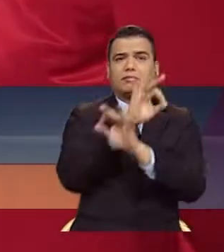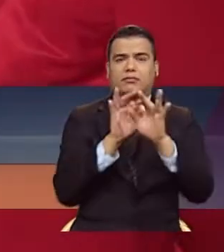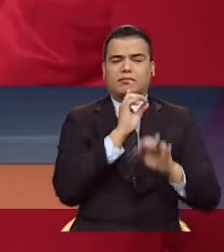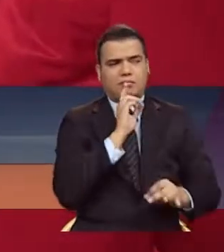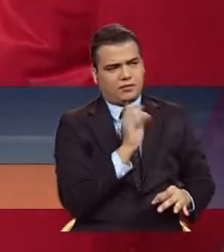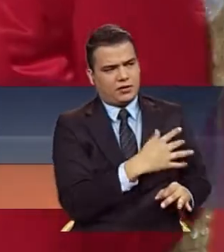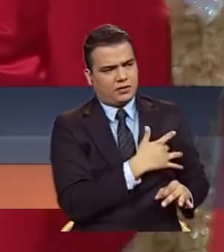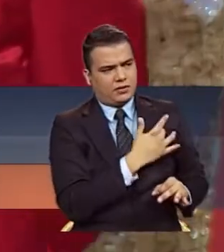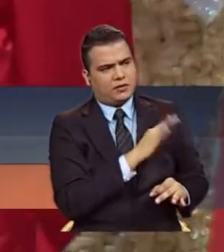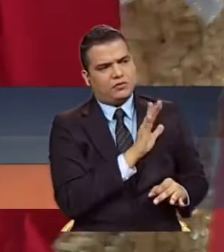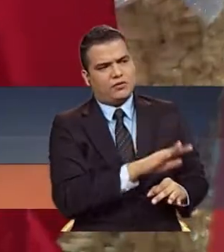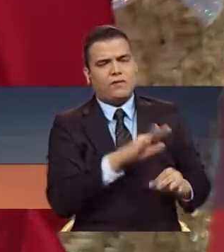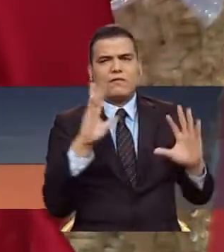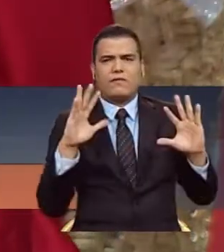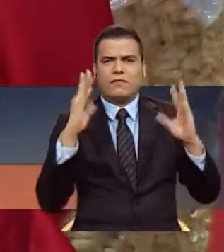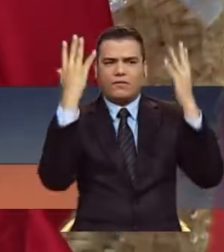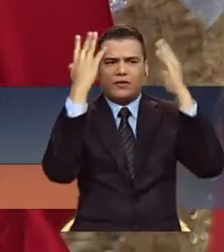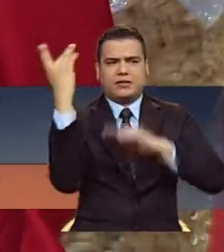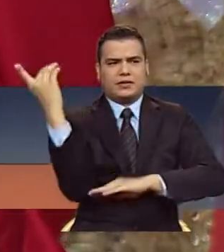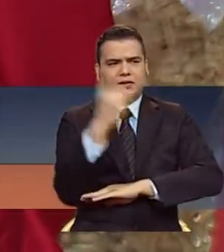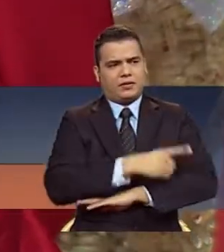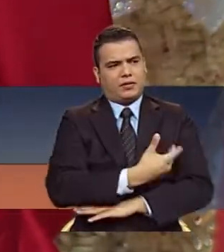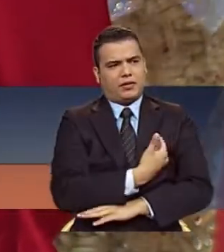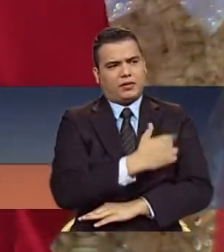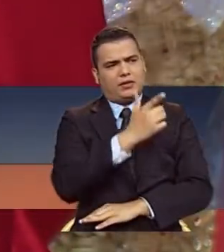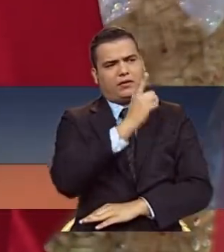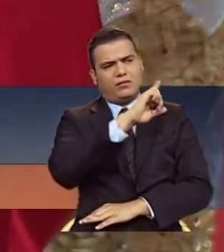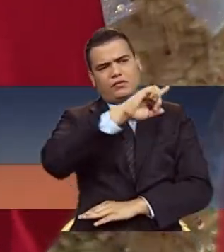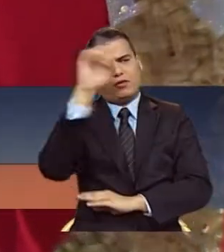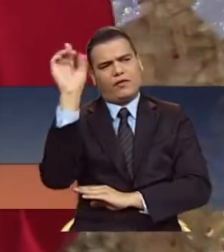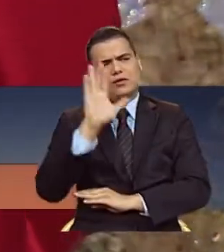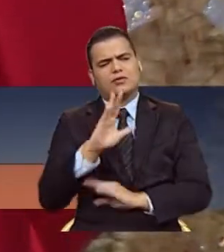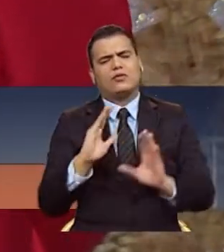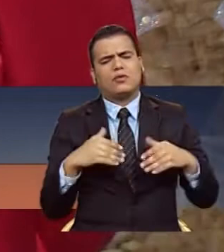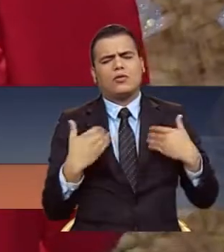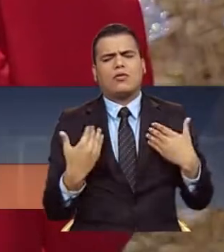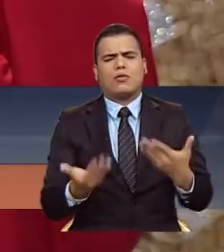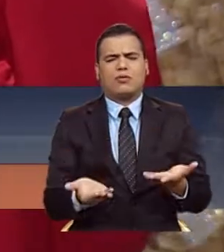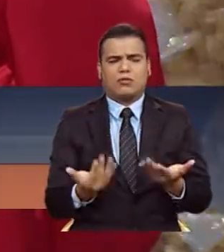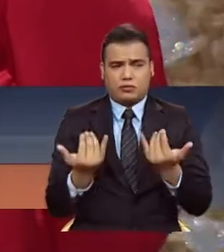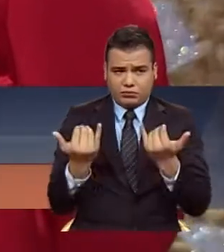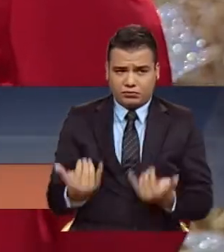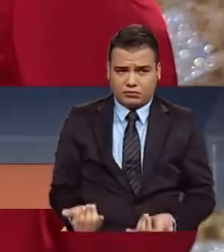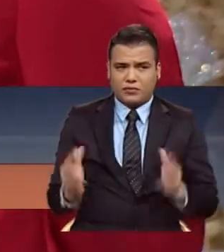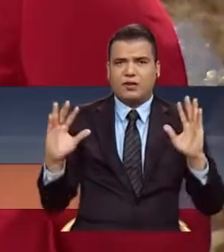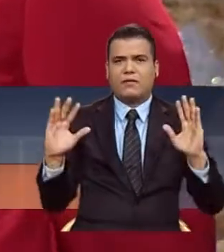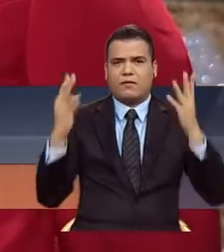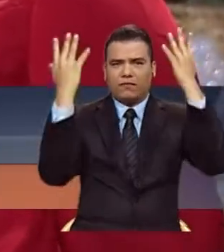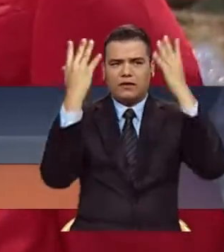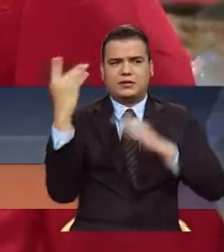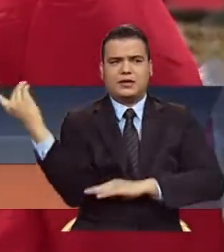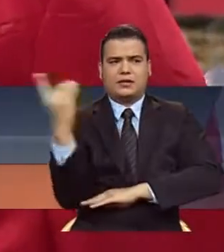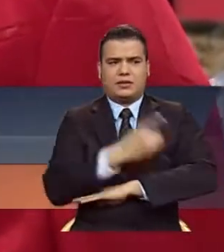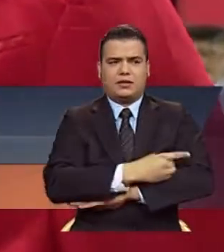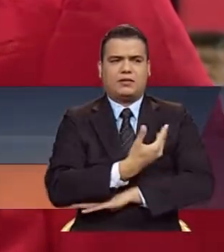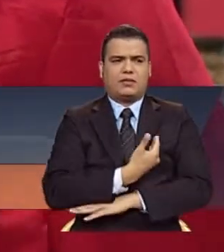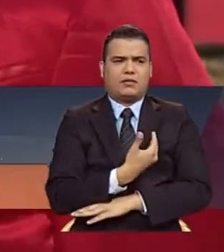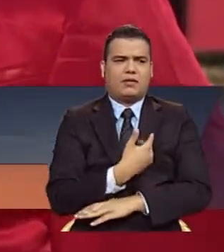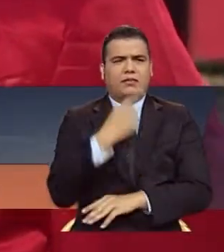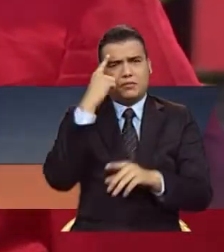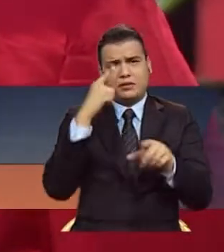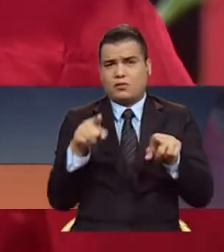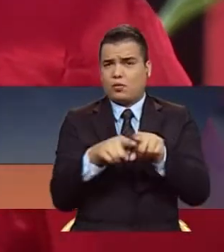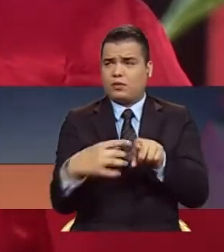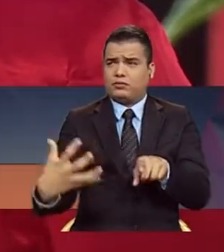celebrando este Día de la Madre con la ley seca. Bueno, hoy estamos celebrando el Día de la Madre como en los viejos